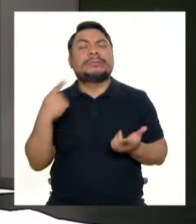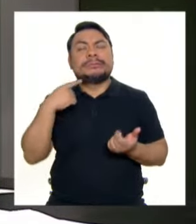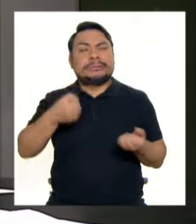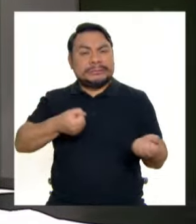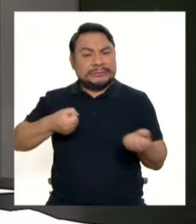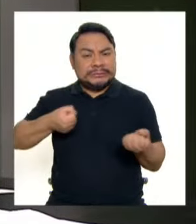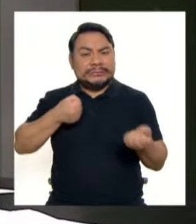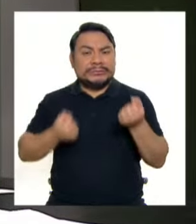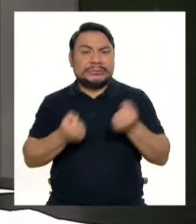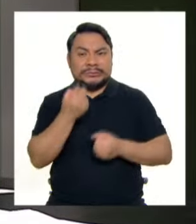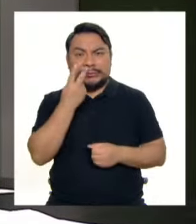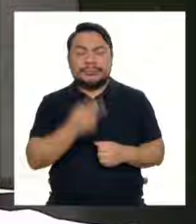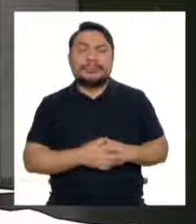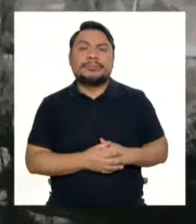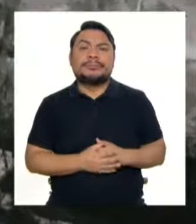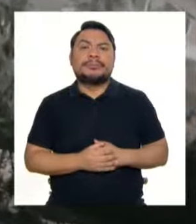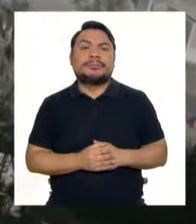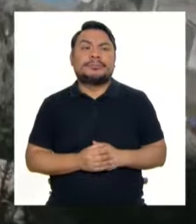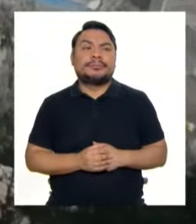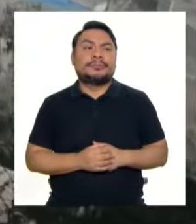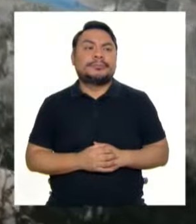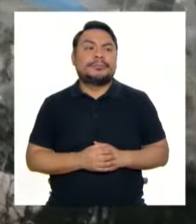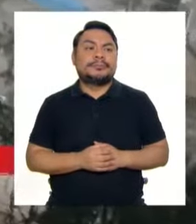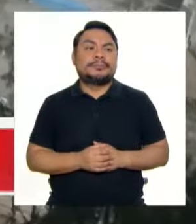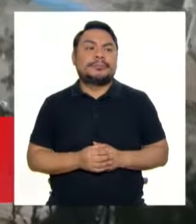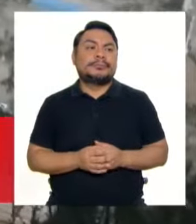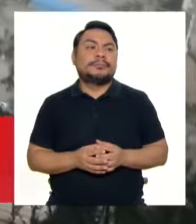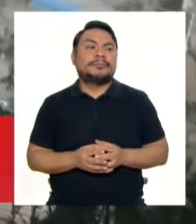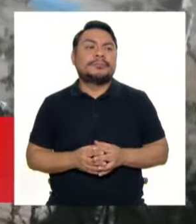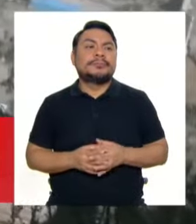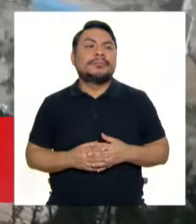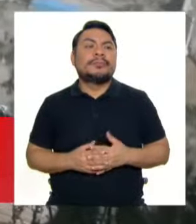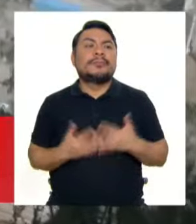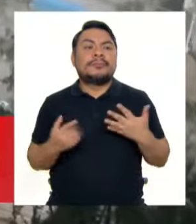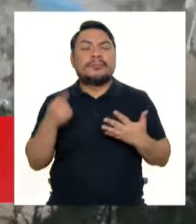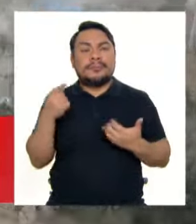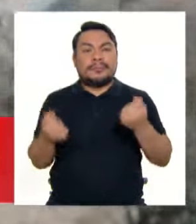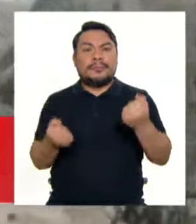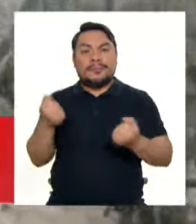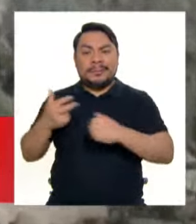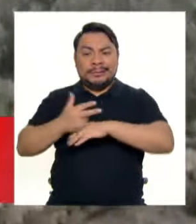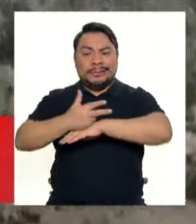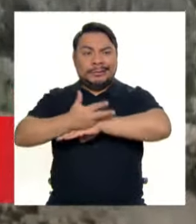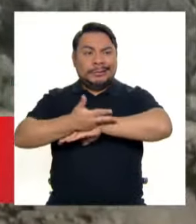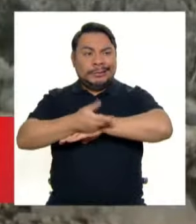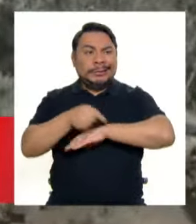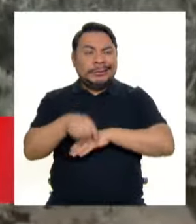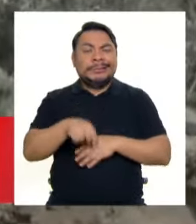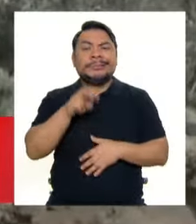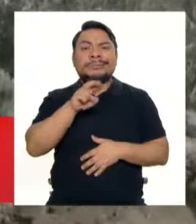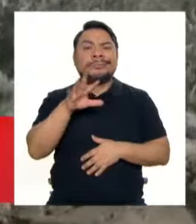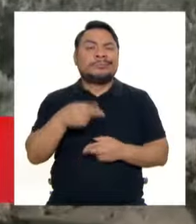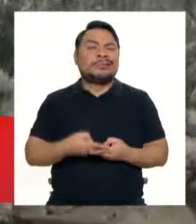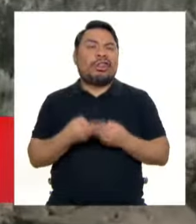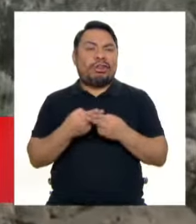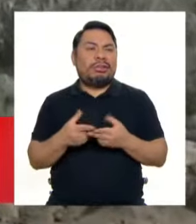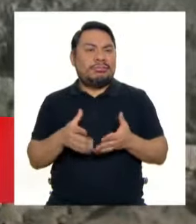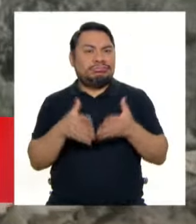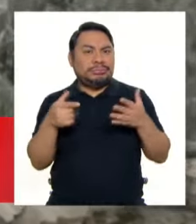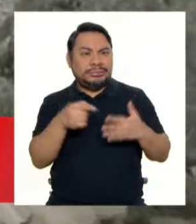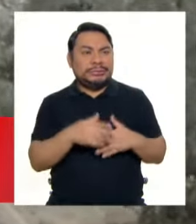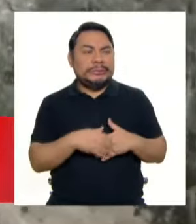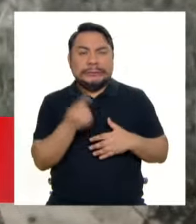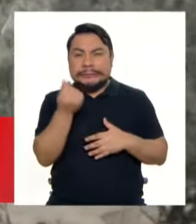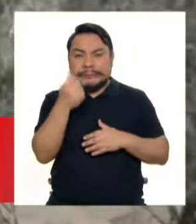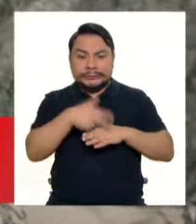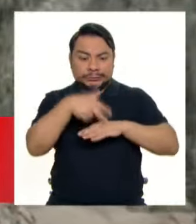pesado vehículo veamos así se encuentra este volquete de 25 toneladas a punto